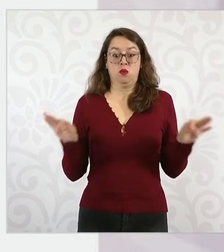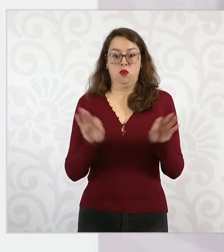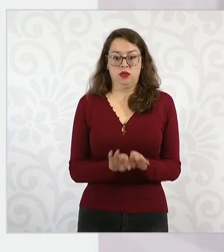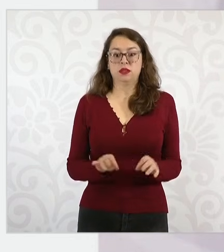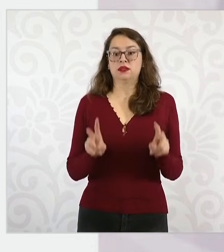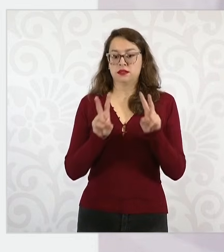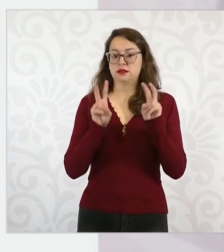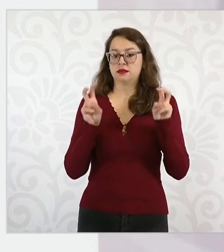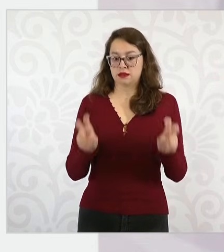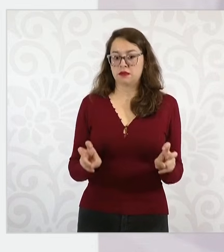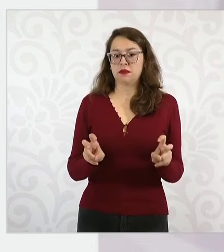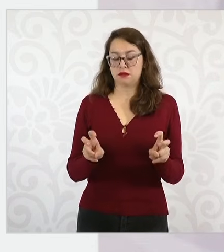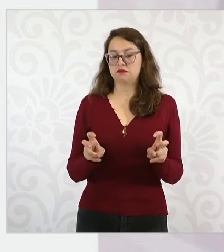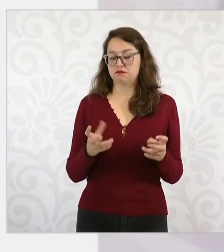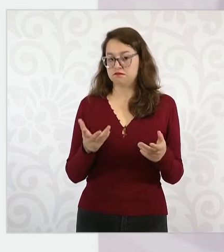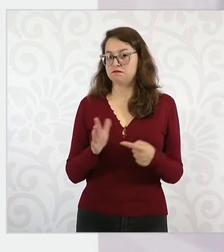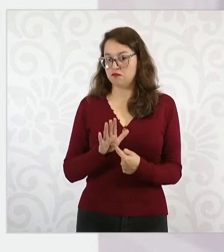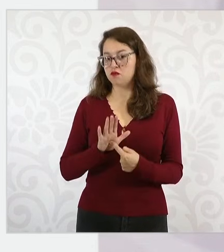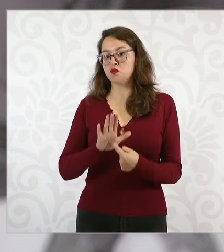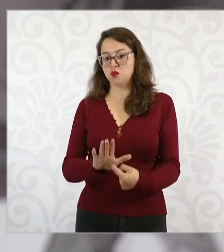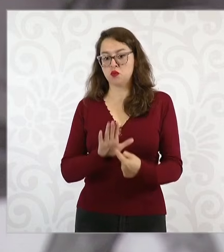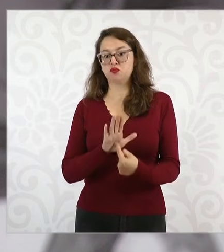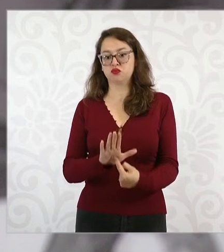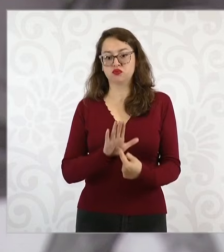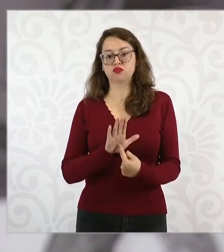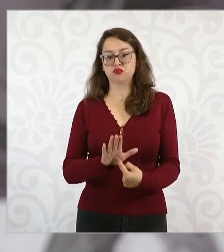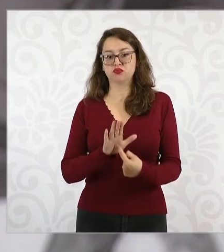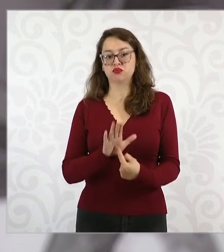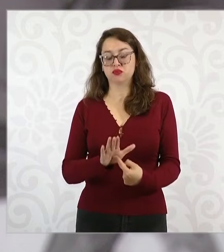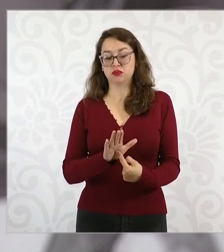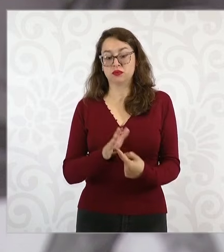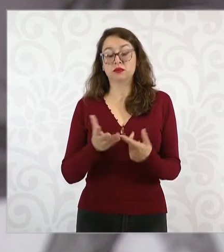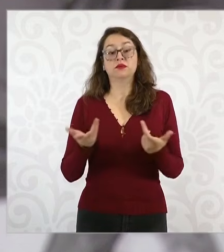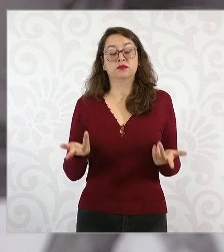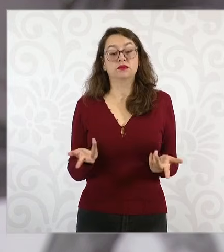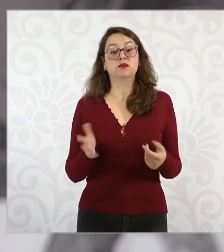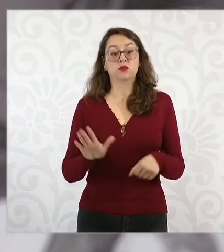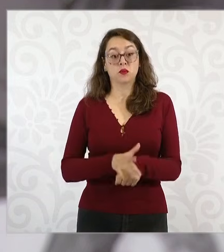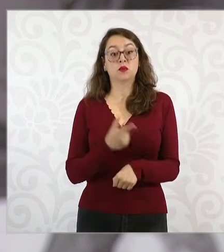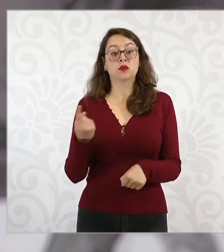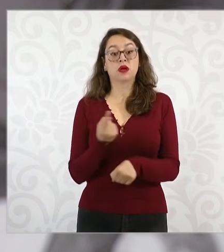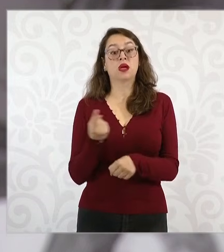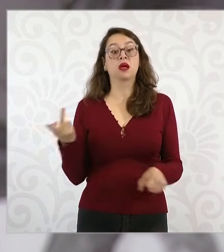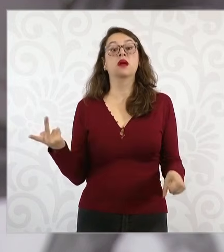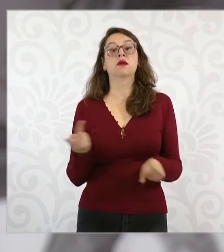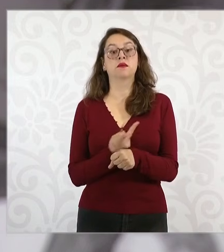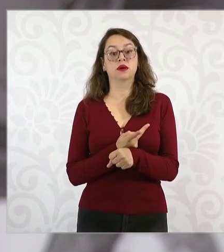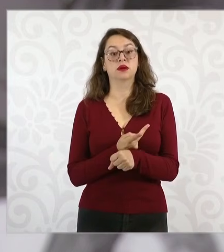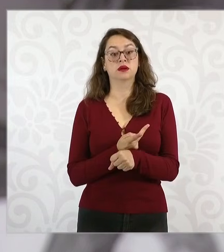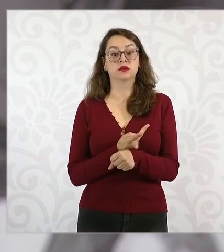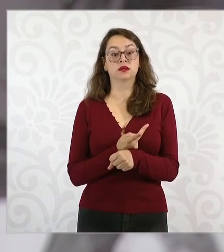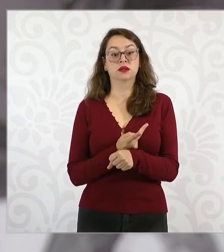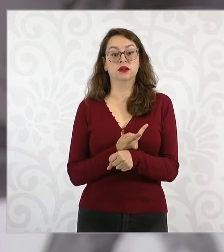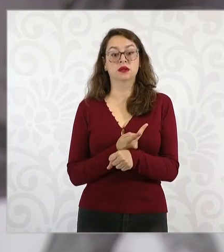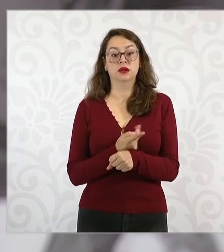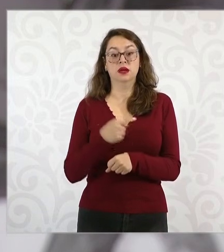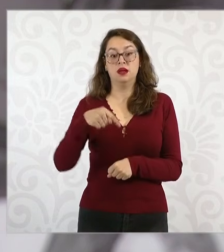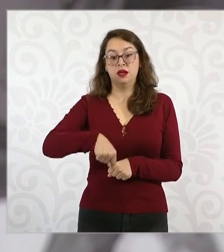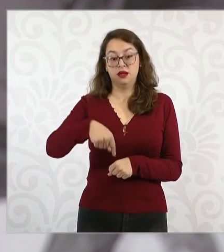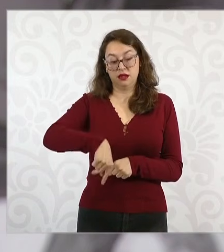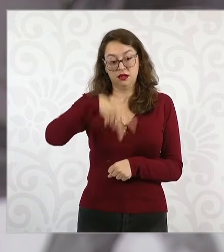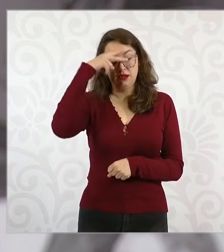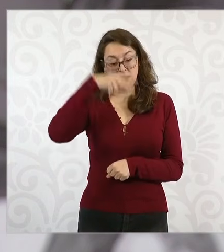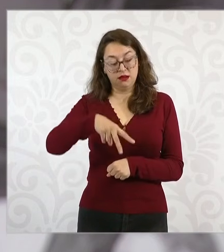hablar sobre este tema, muy importante, porque evidentemente todos en nuestro país